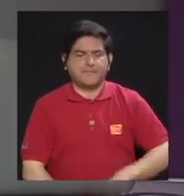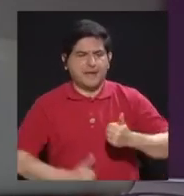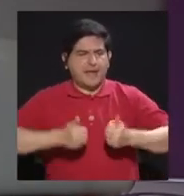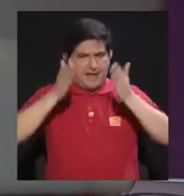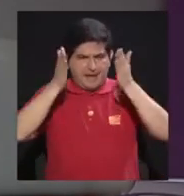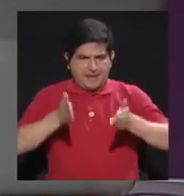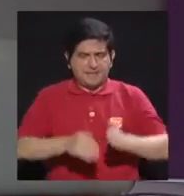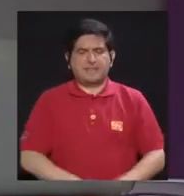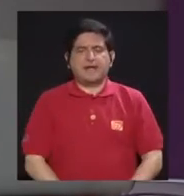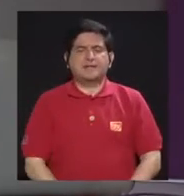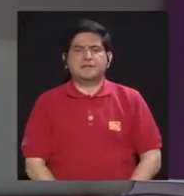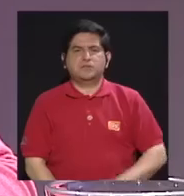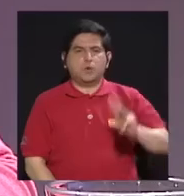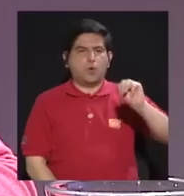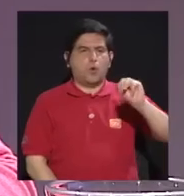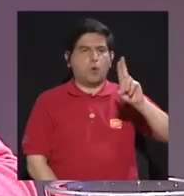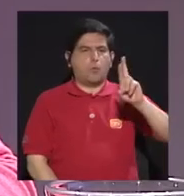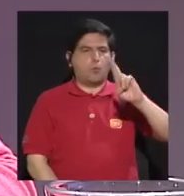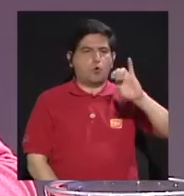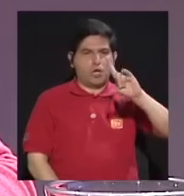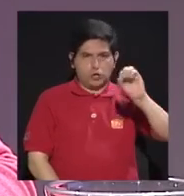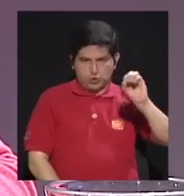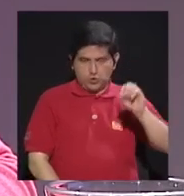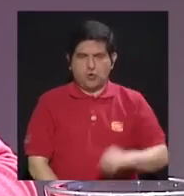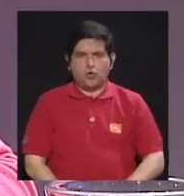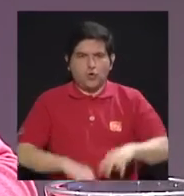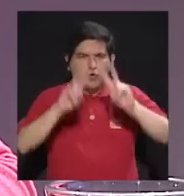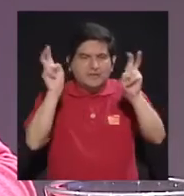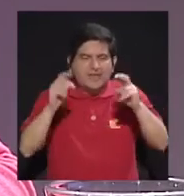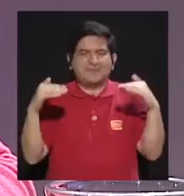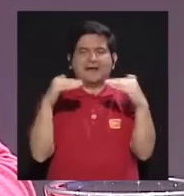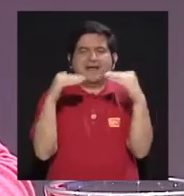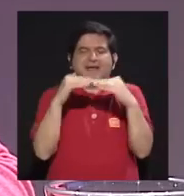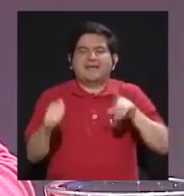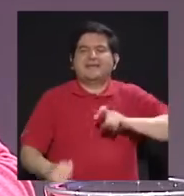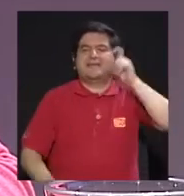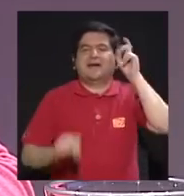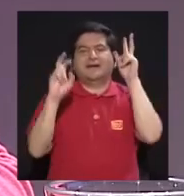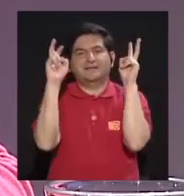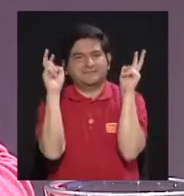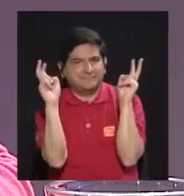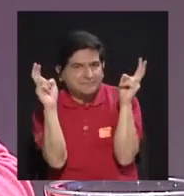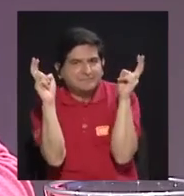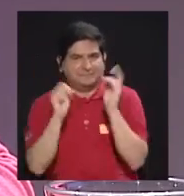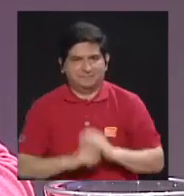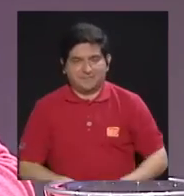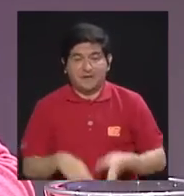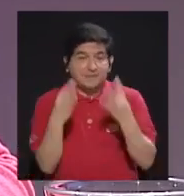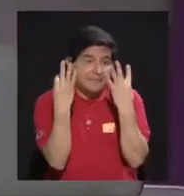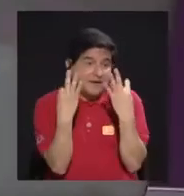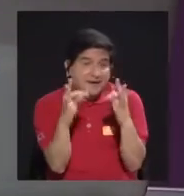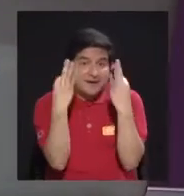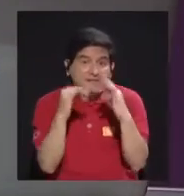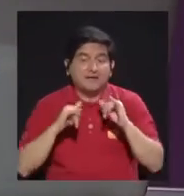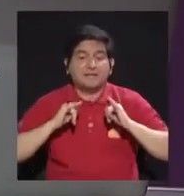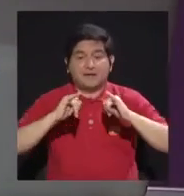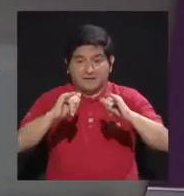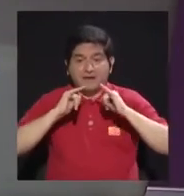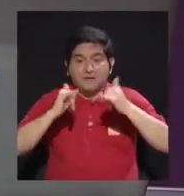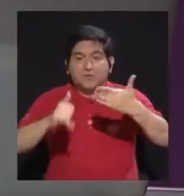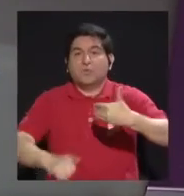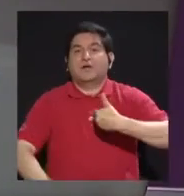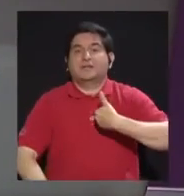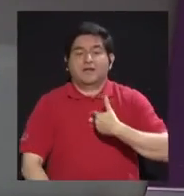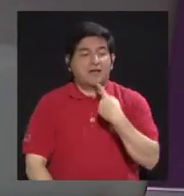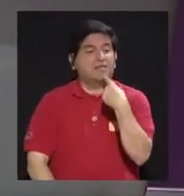de Murillo es por un tema de equidad de género, para que haya igualdad.